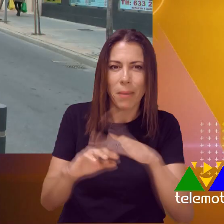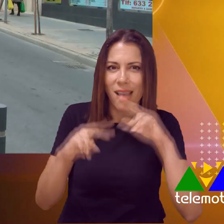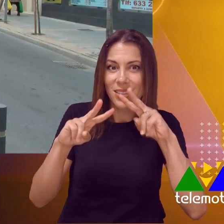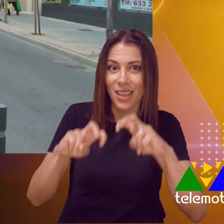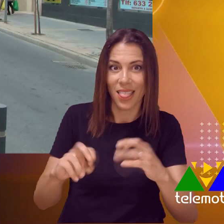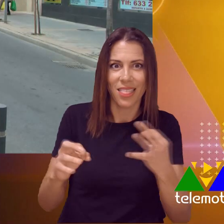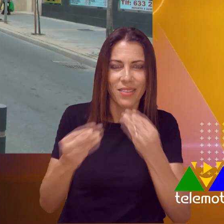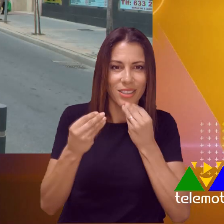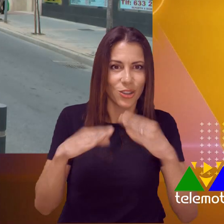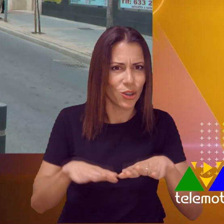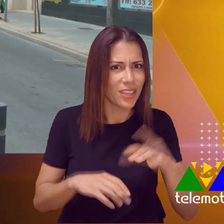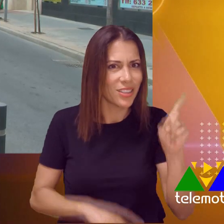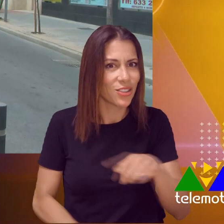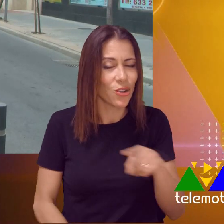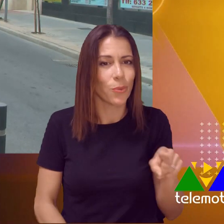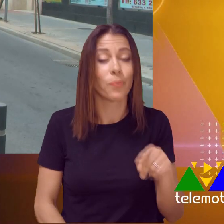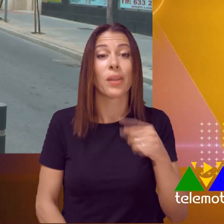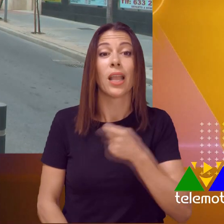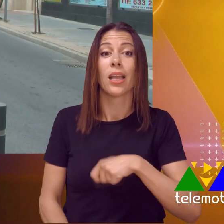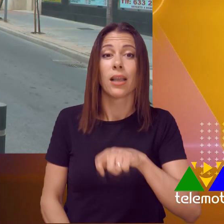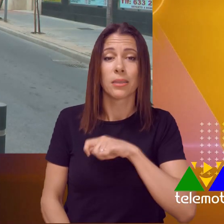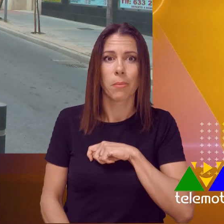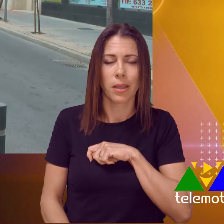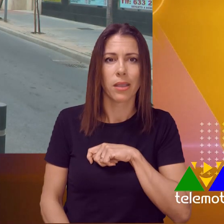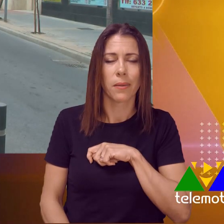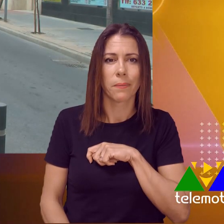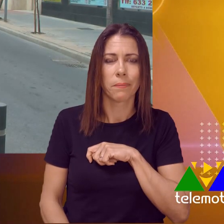nunca mejor dicho. en la España de